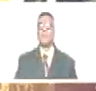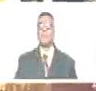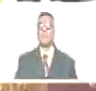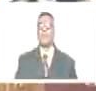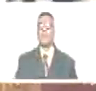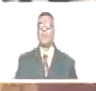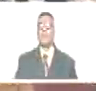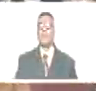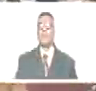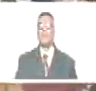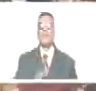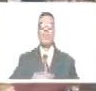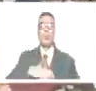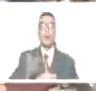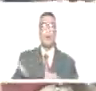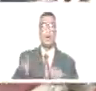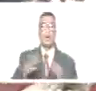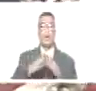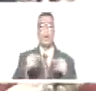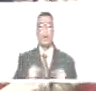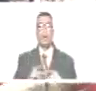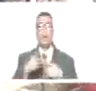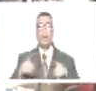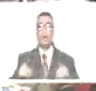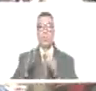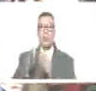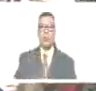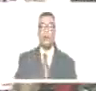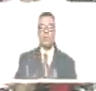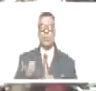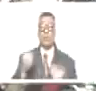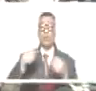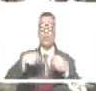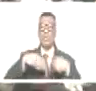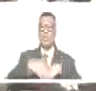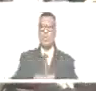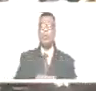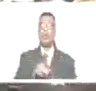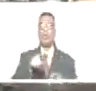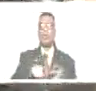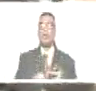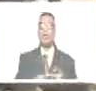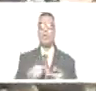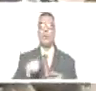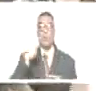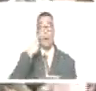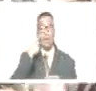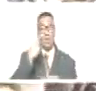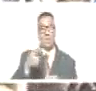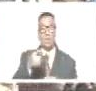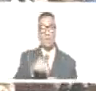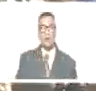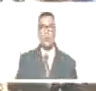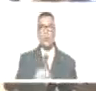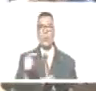Porque aquí todos los demócratas estamos involucrados y estamos bajo observación de la opinión